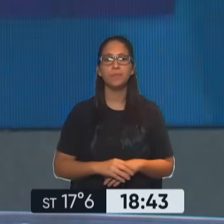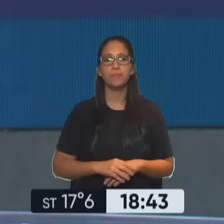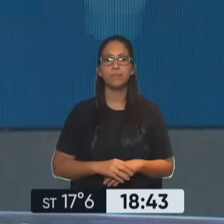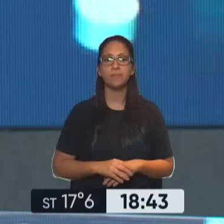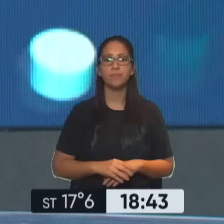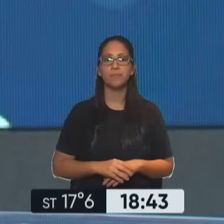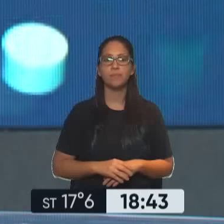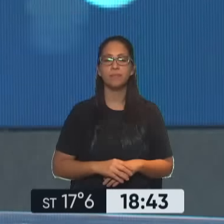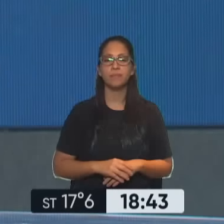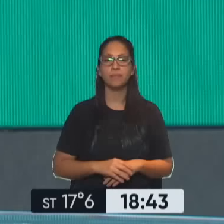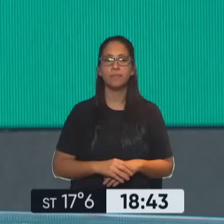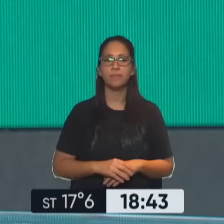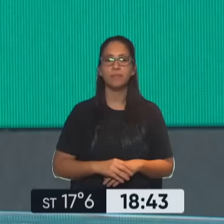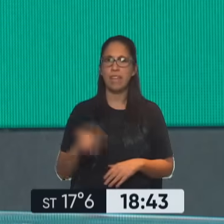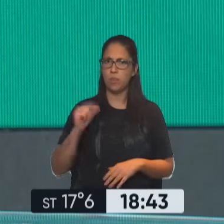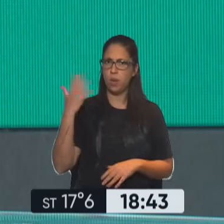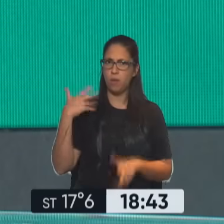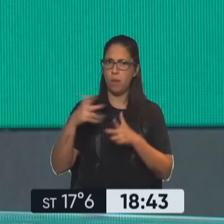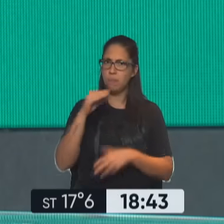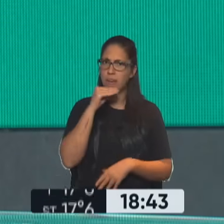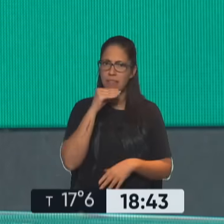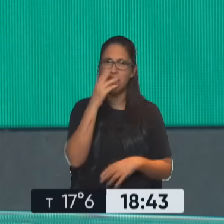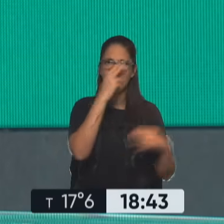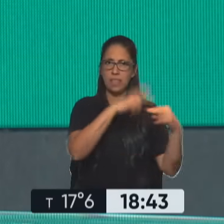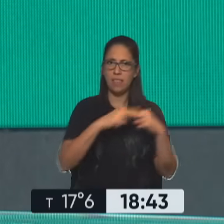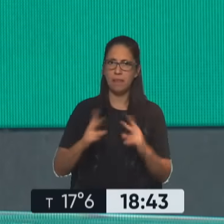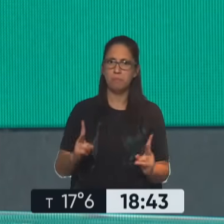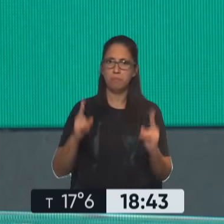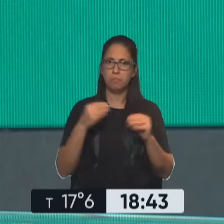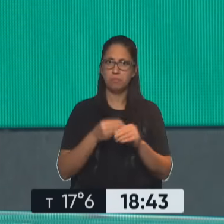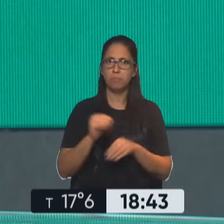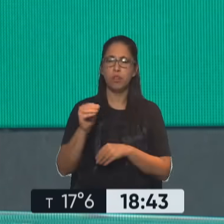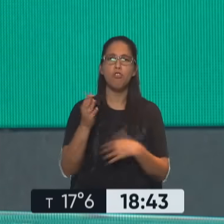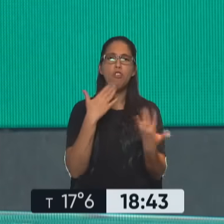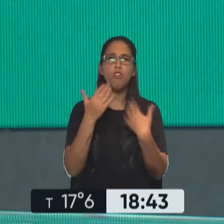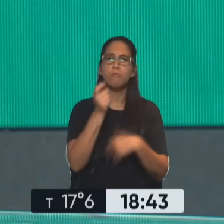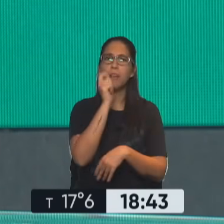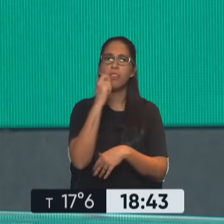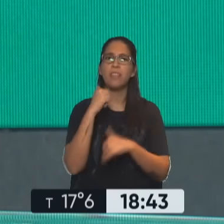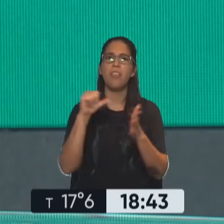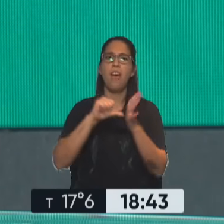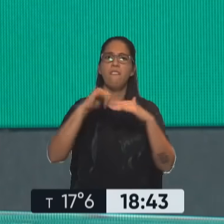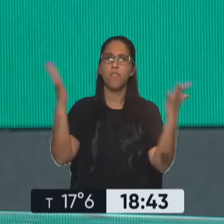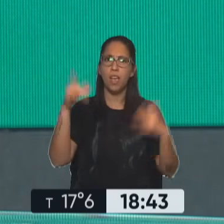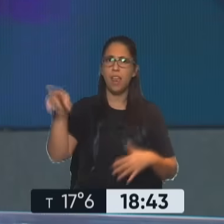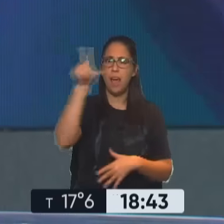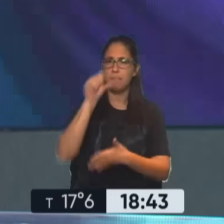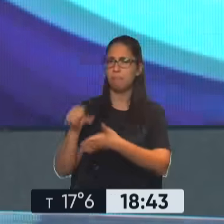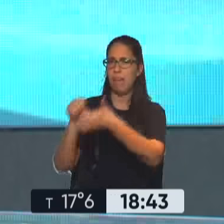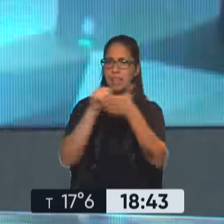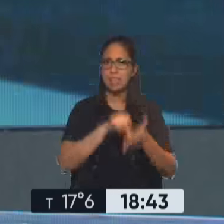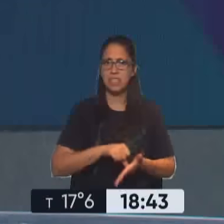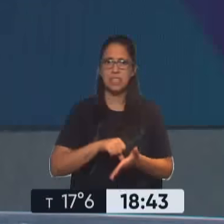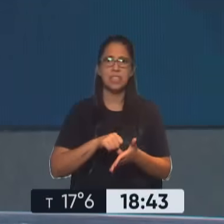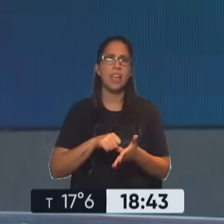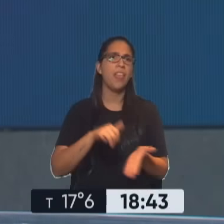Ahí estuvo hablando Massa, que lo vamos a después editar, con corresponsales extranjeros. Y no solamente con gente de Bloomberg, New